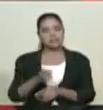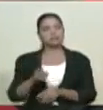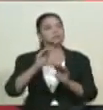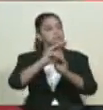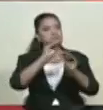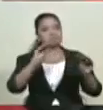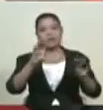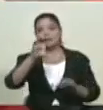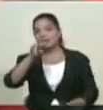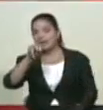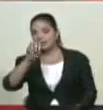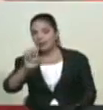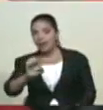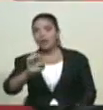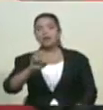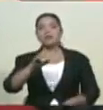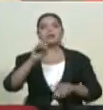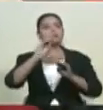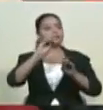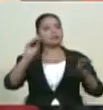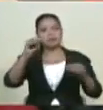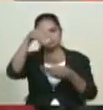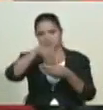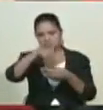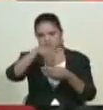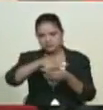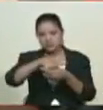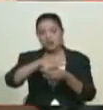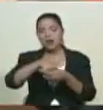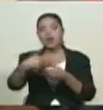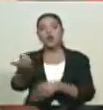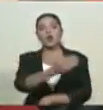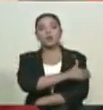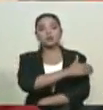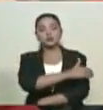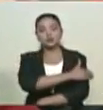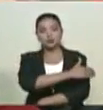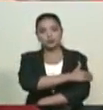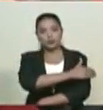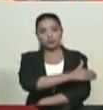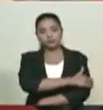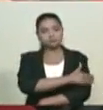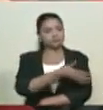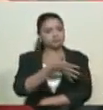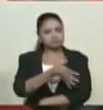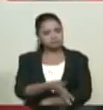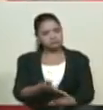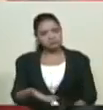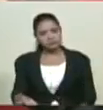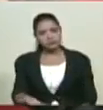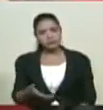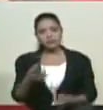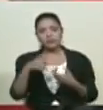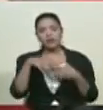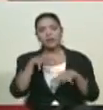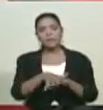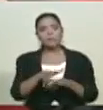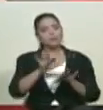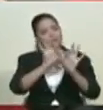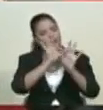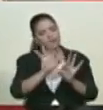CNE, el CNE las convoca. La oposición o el oposicionismo, para tomar tuya parte de tu